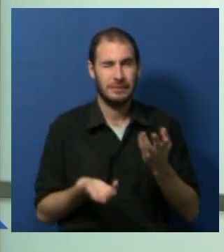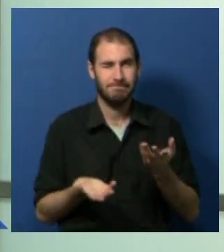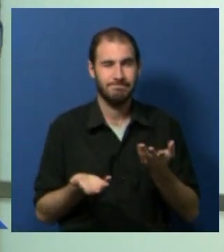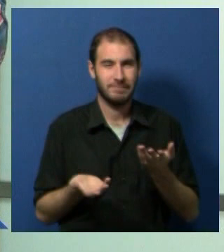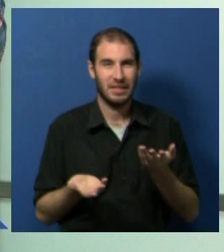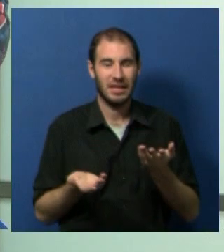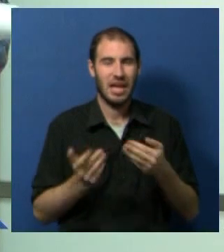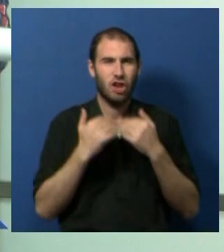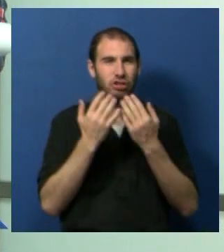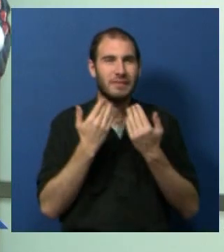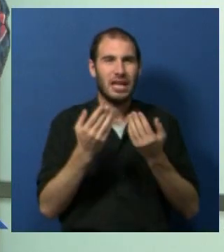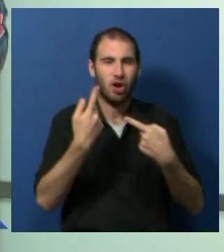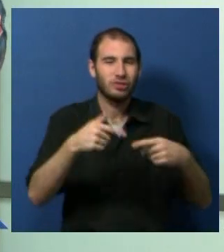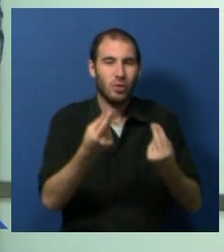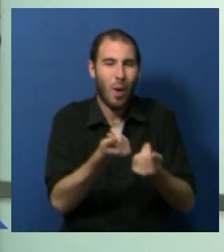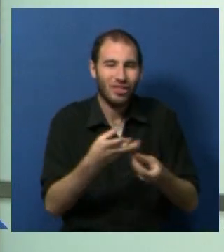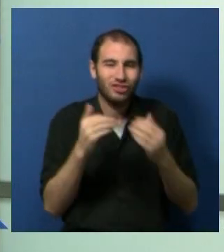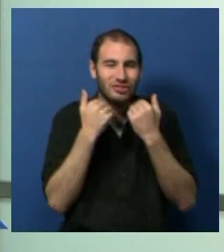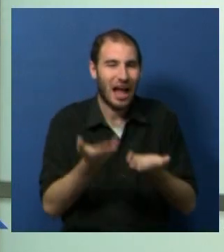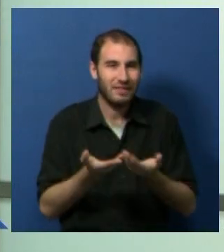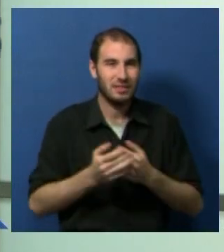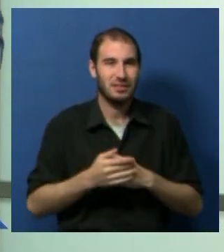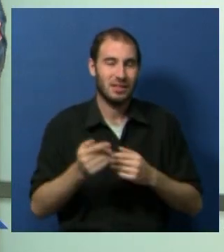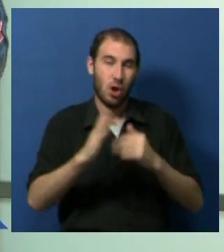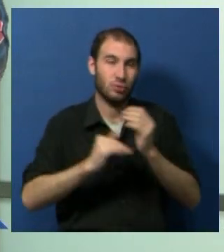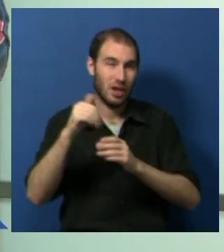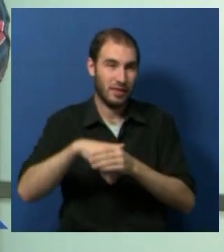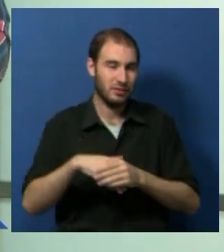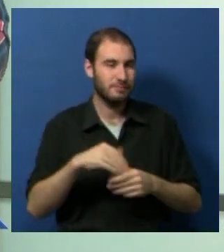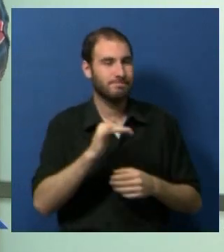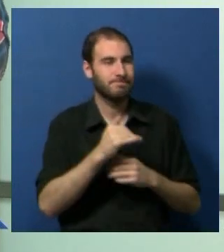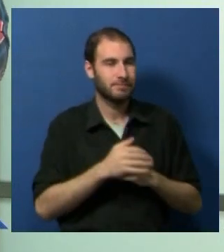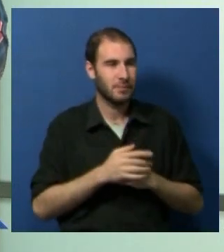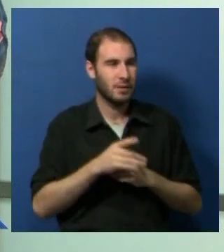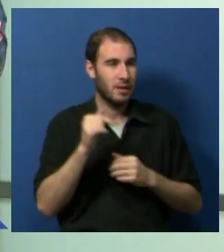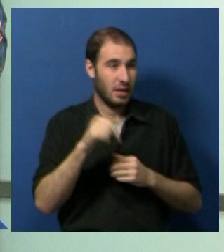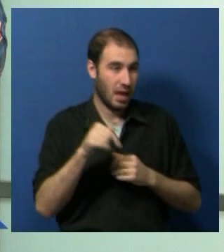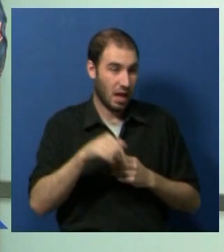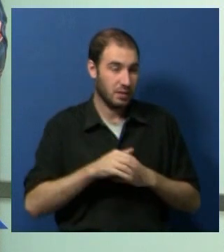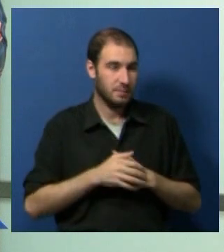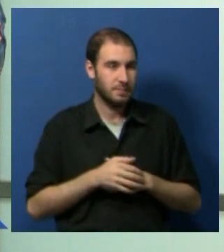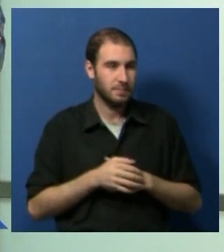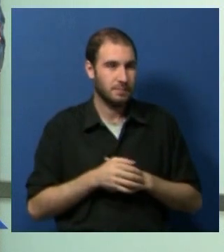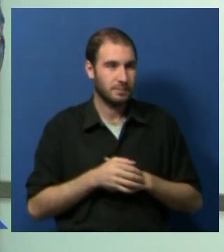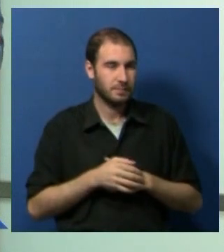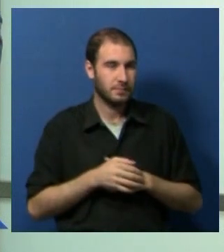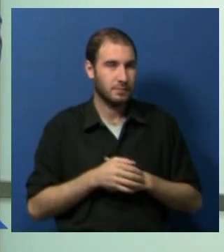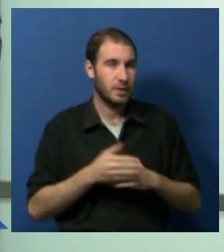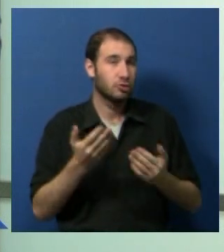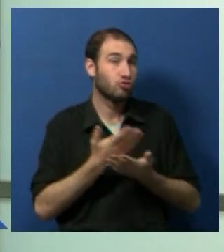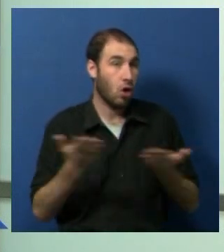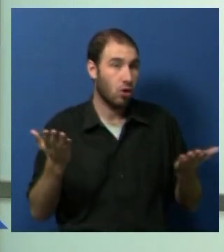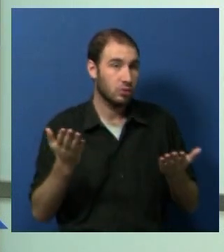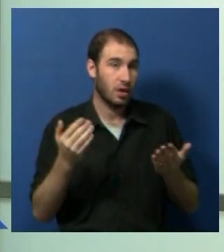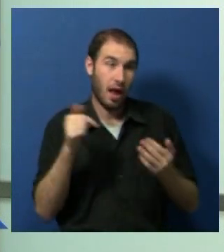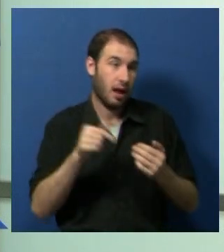no se sabía cuánto salían las cosas, básicamente, dentro de la construcción, ¿no? Bueno, esto evidentemente que todos